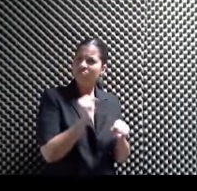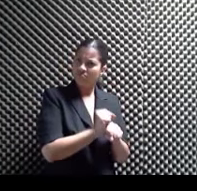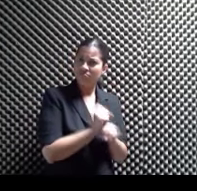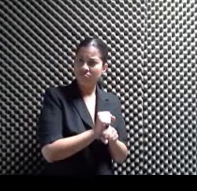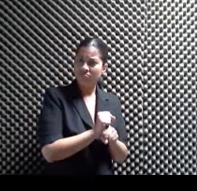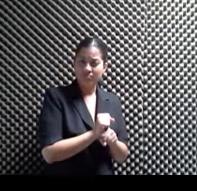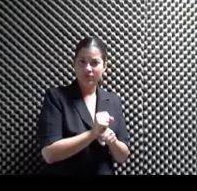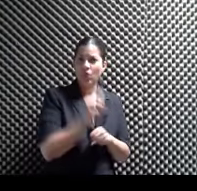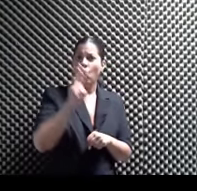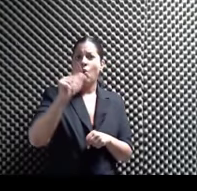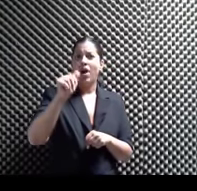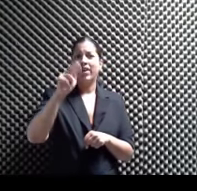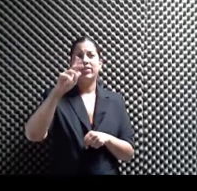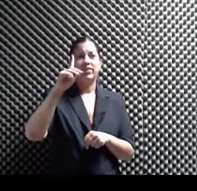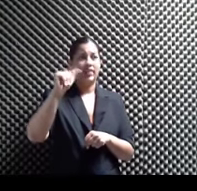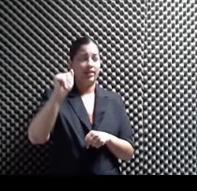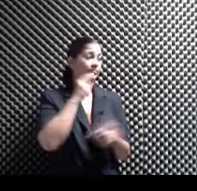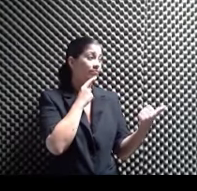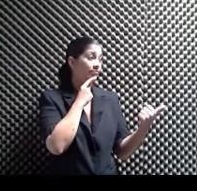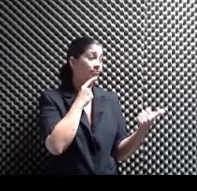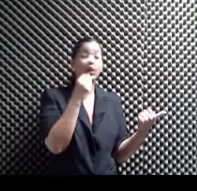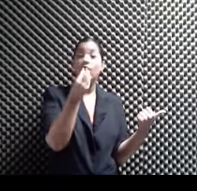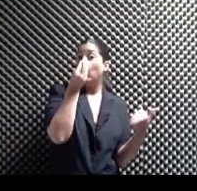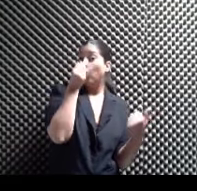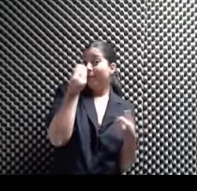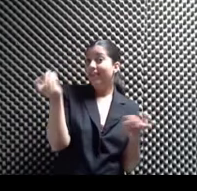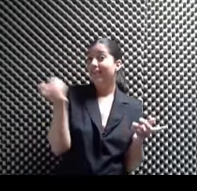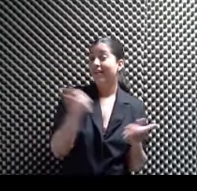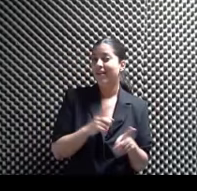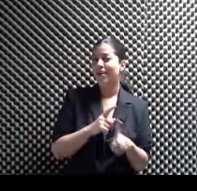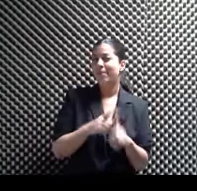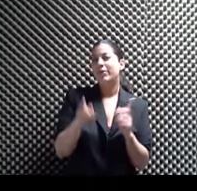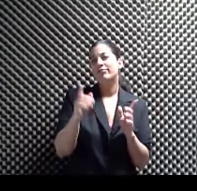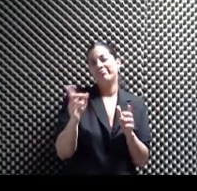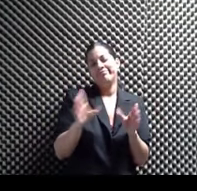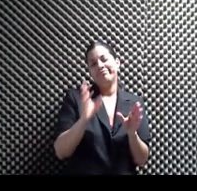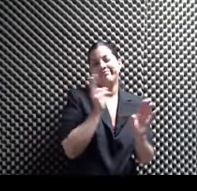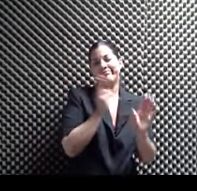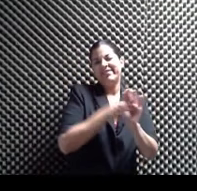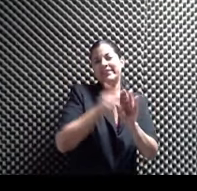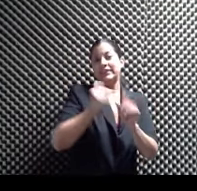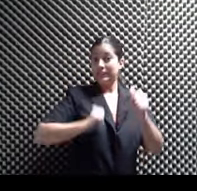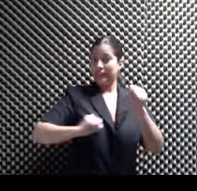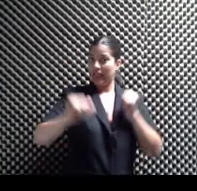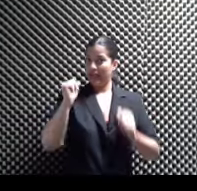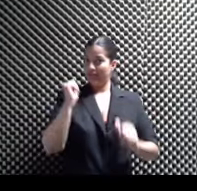bonita Es comedia Pero específicamente Una de las piezas Pues una pieza dramática Y precisamente Le tocaba a Wanda